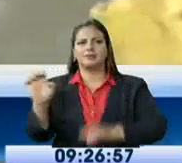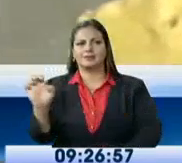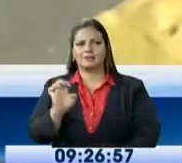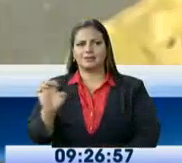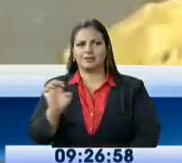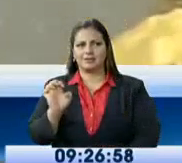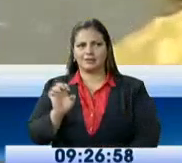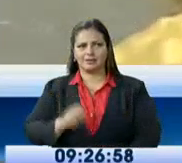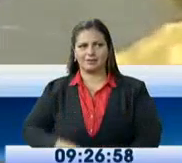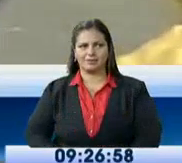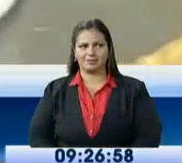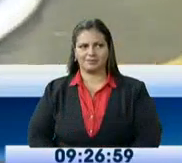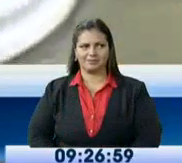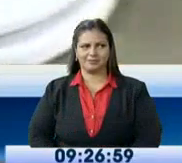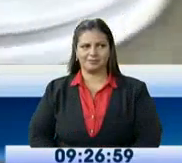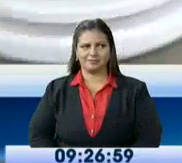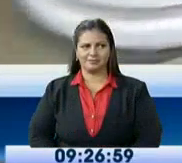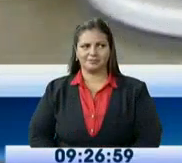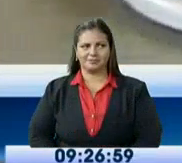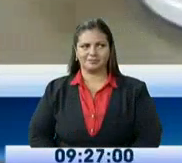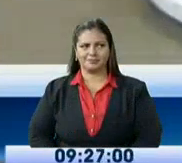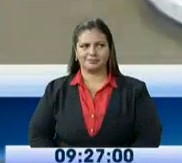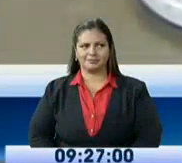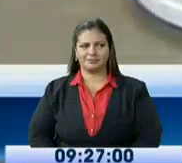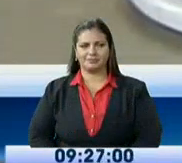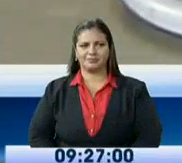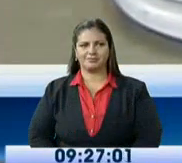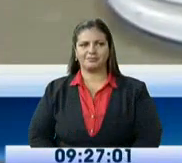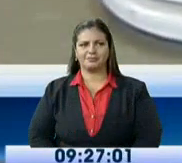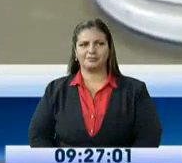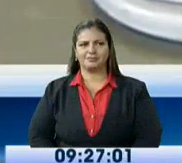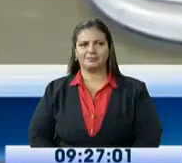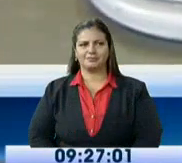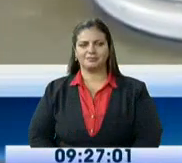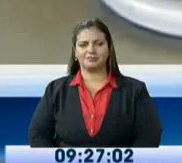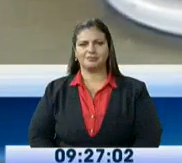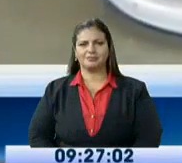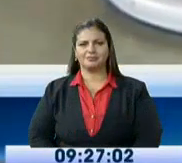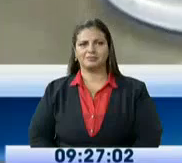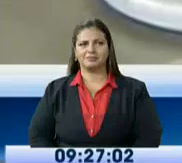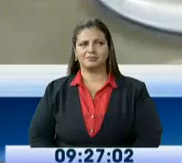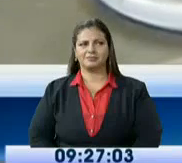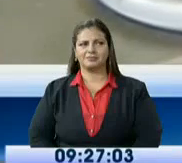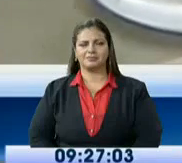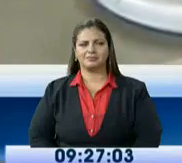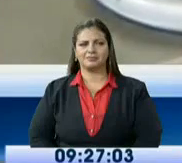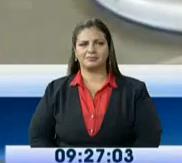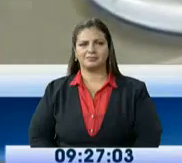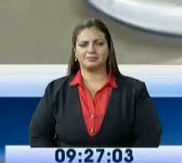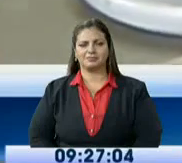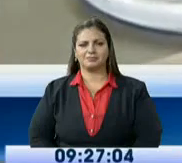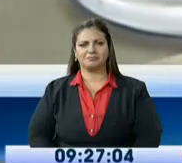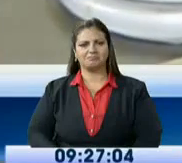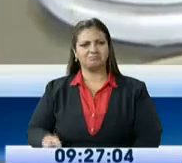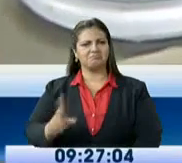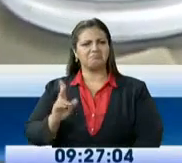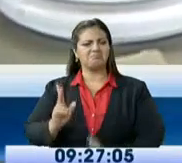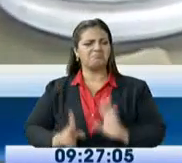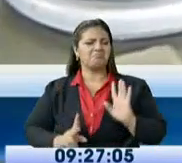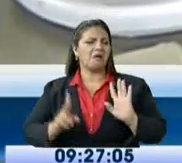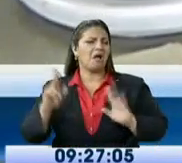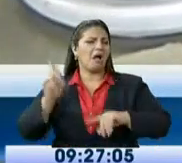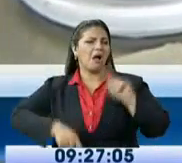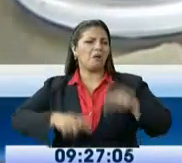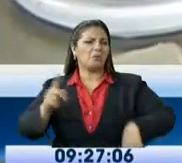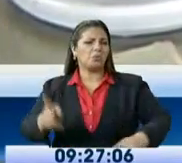se acostumbra servirlo, incluso no solamente el 24, bueno, en la cena un poco. Hay mucha gente que ni siquiera cena, sino que acostumbra a